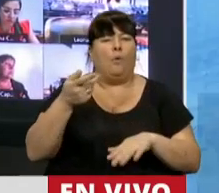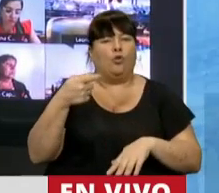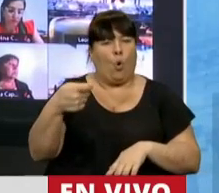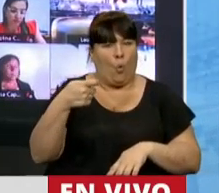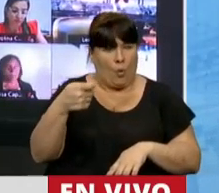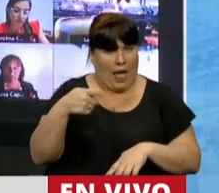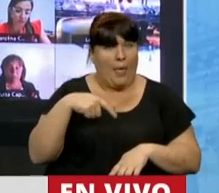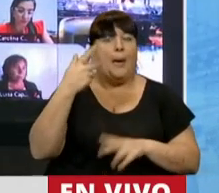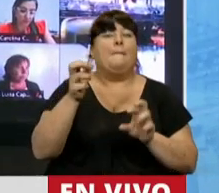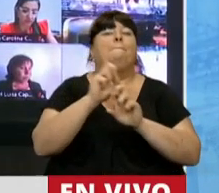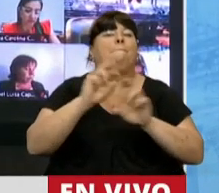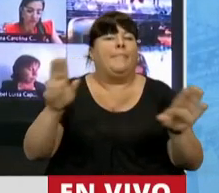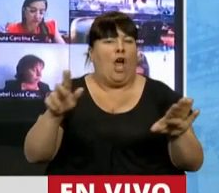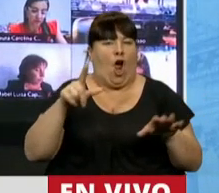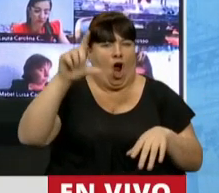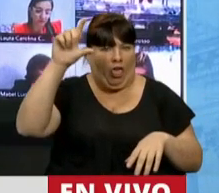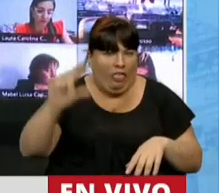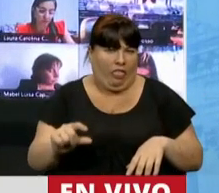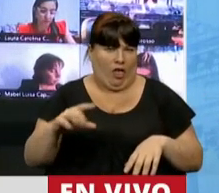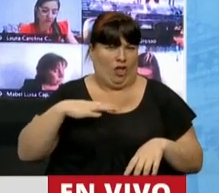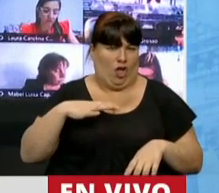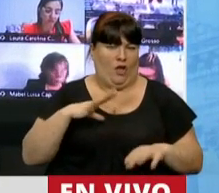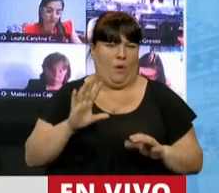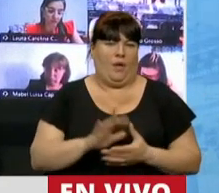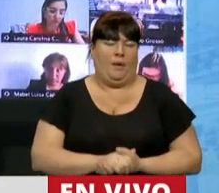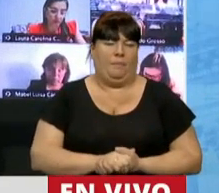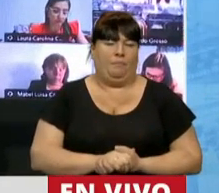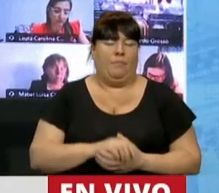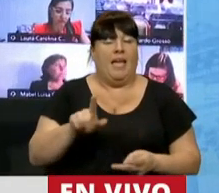Y lejos de revertir esa situación,